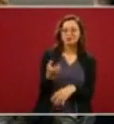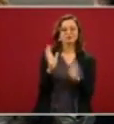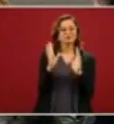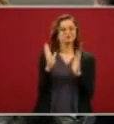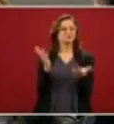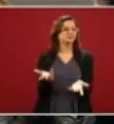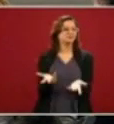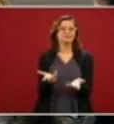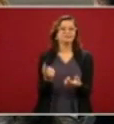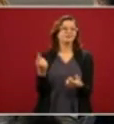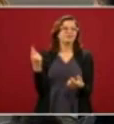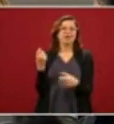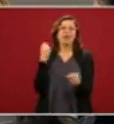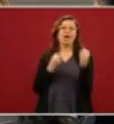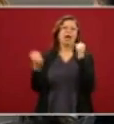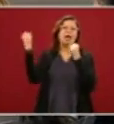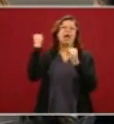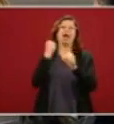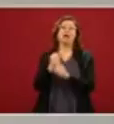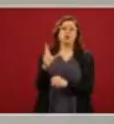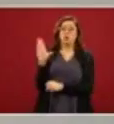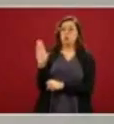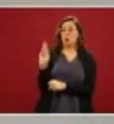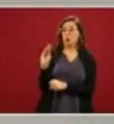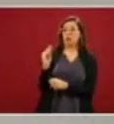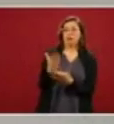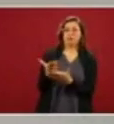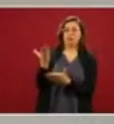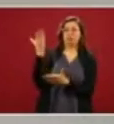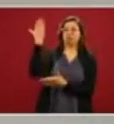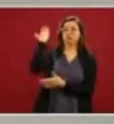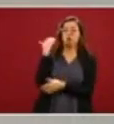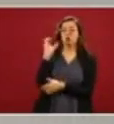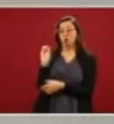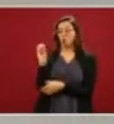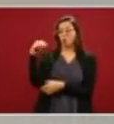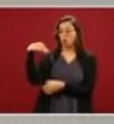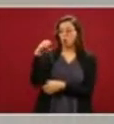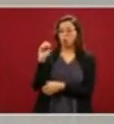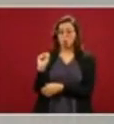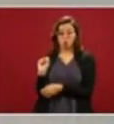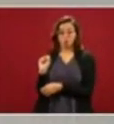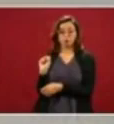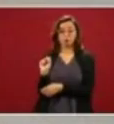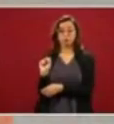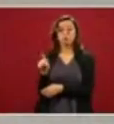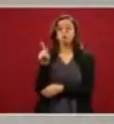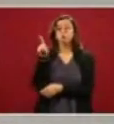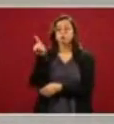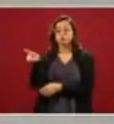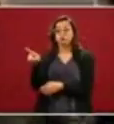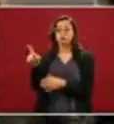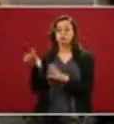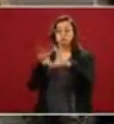tiempo, desde los años 90, la Organización Mundial de la Salud, con el respaldo de la